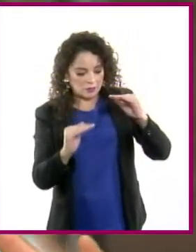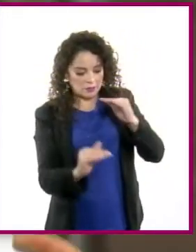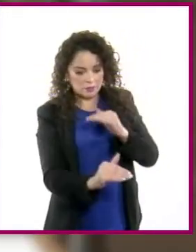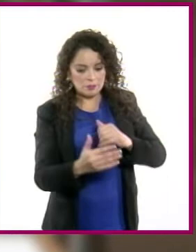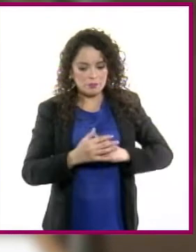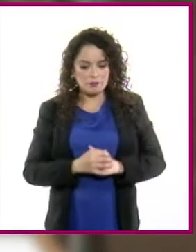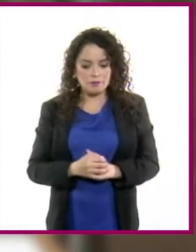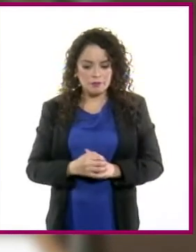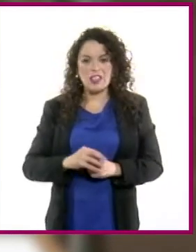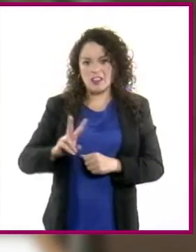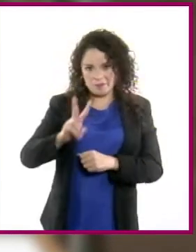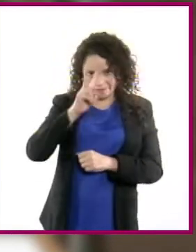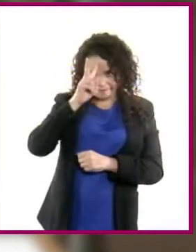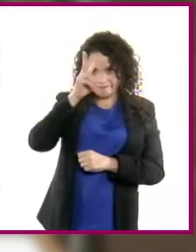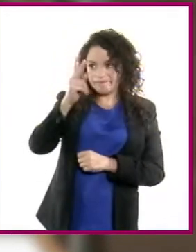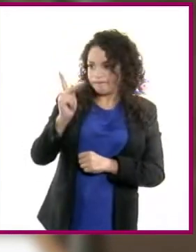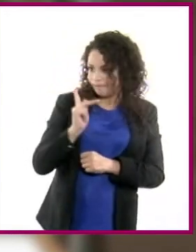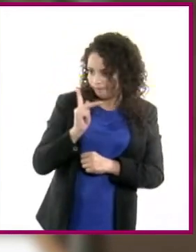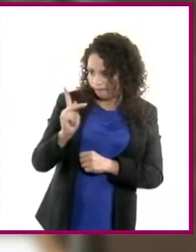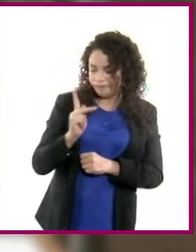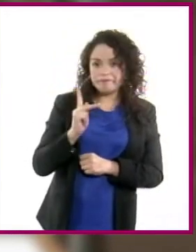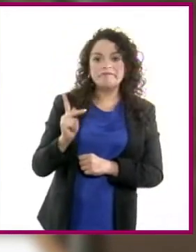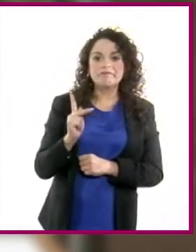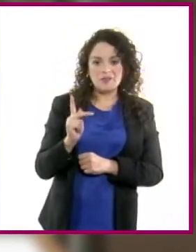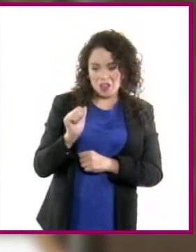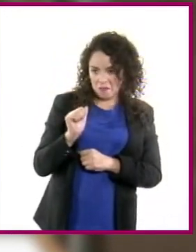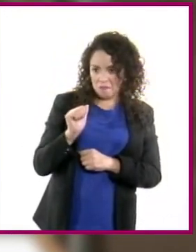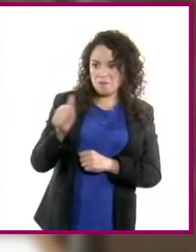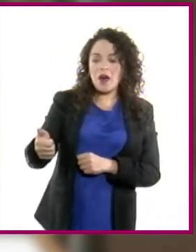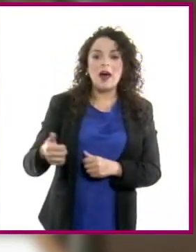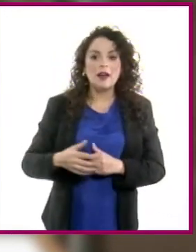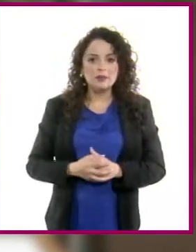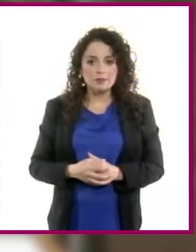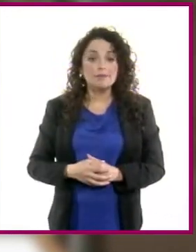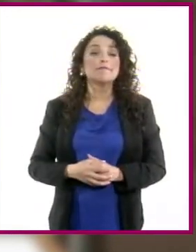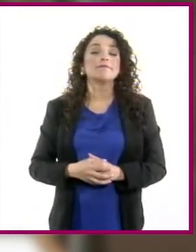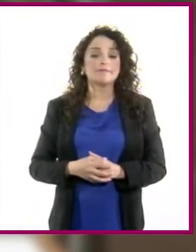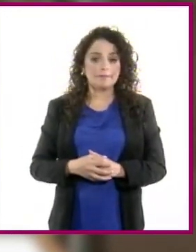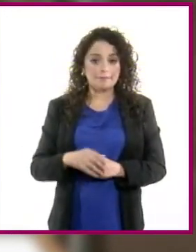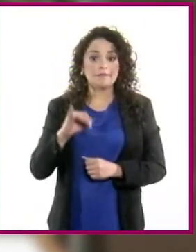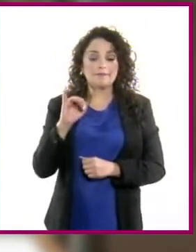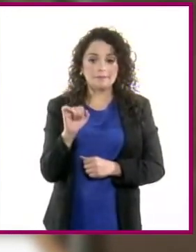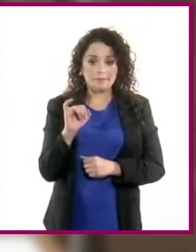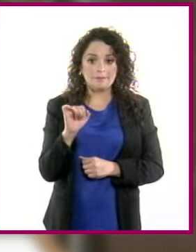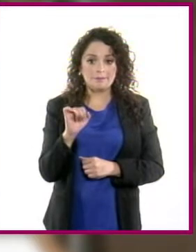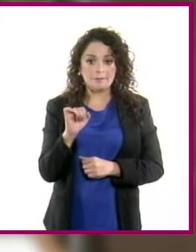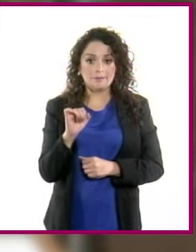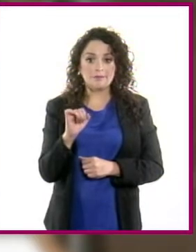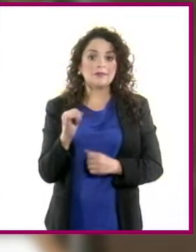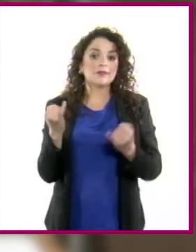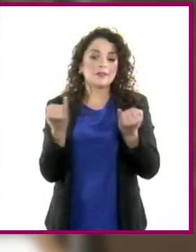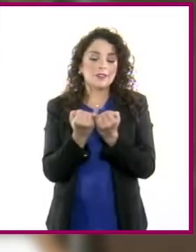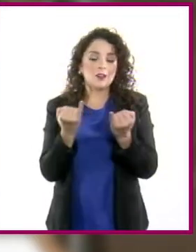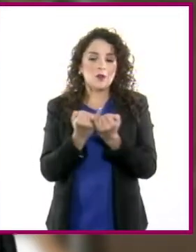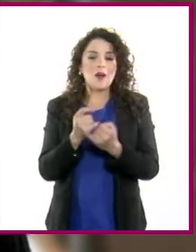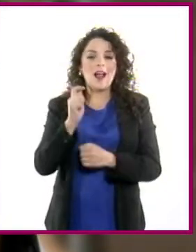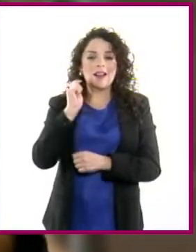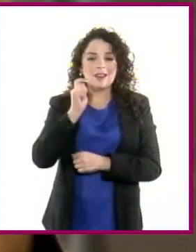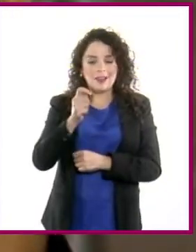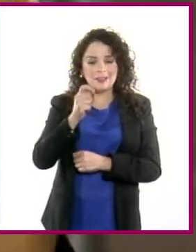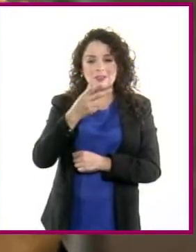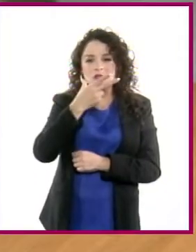ojo. Sí, y todos nos quedamos ciegos, como decía Gandhi. Pero